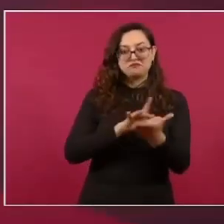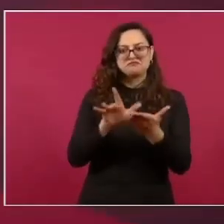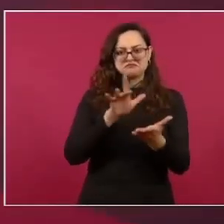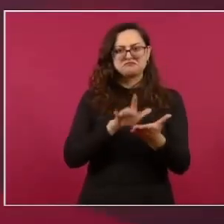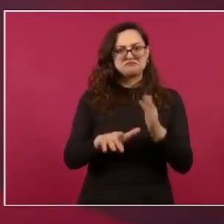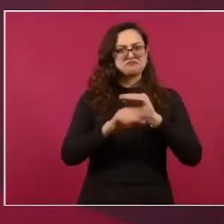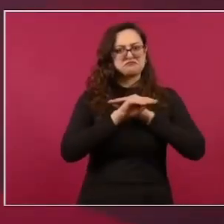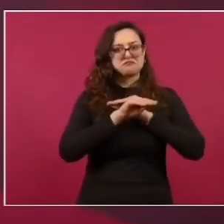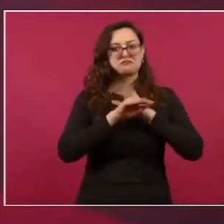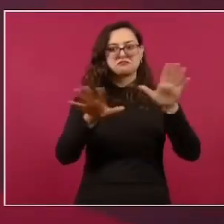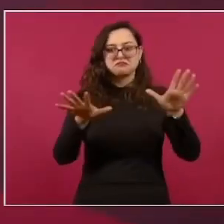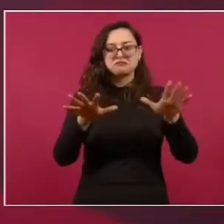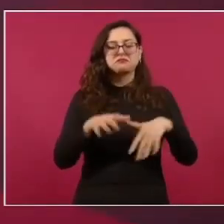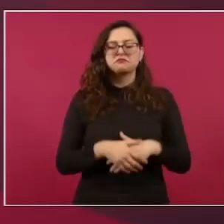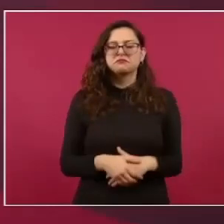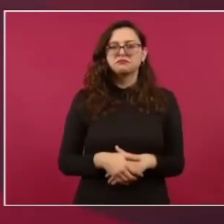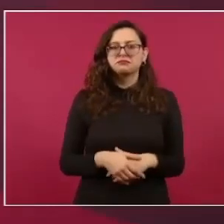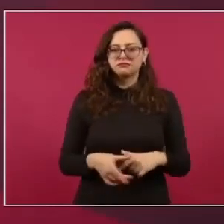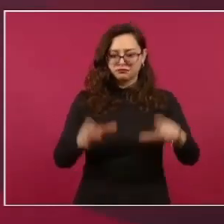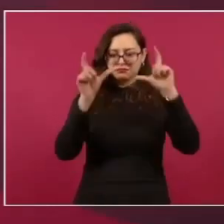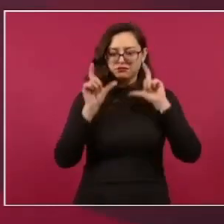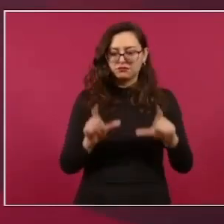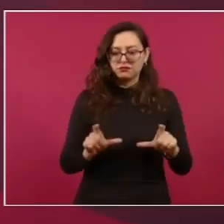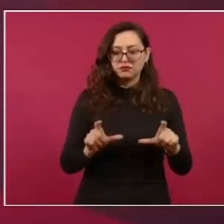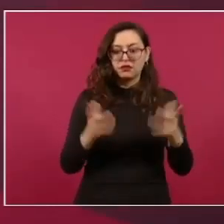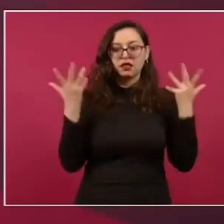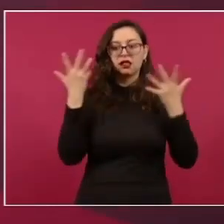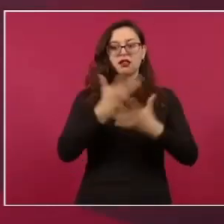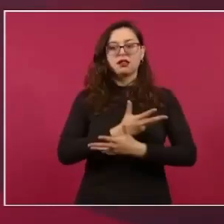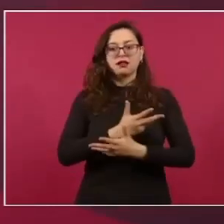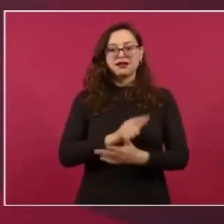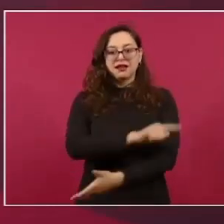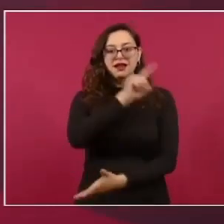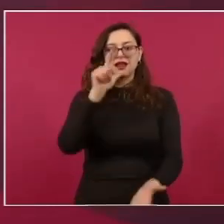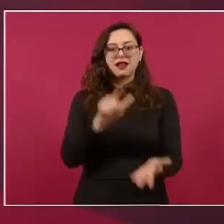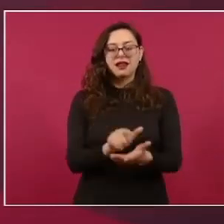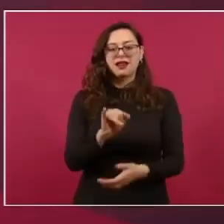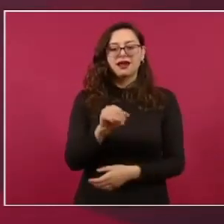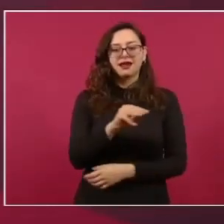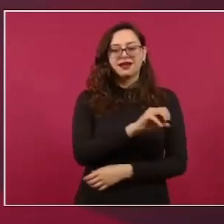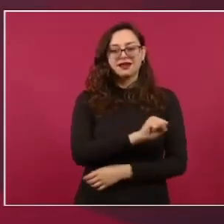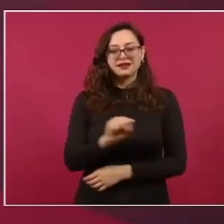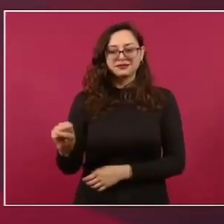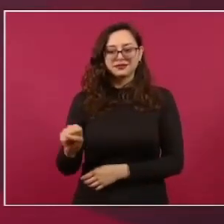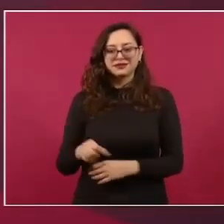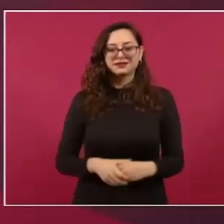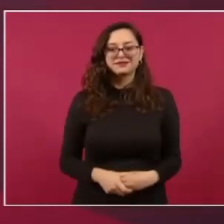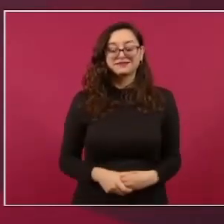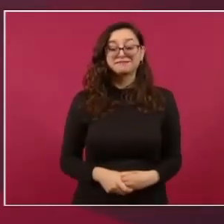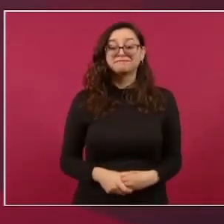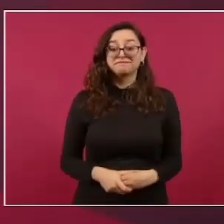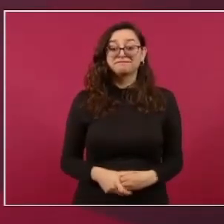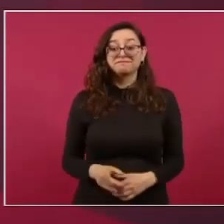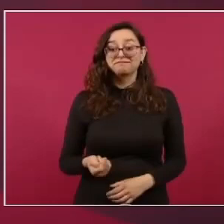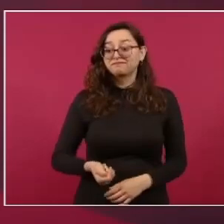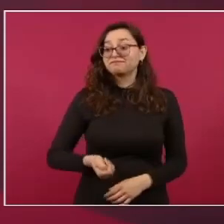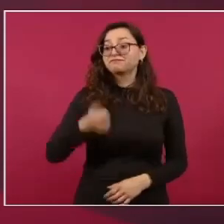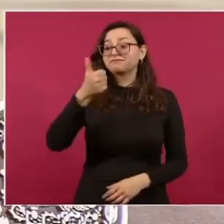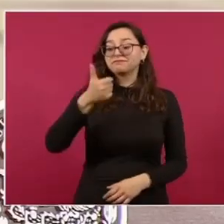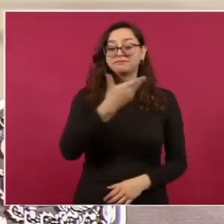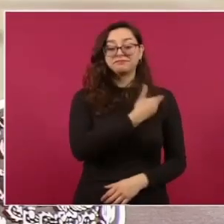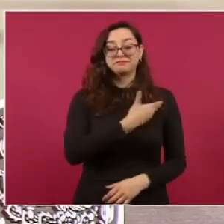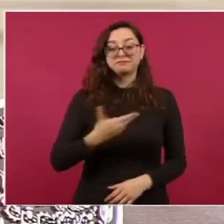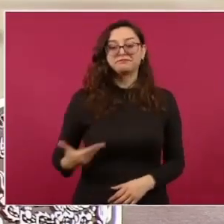segunda, la Ley del Seguro Social. Con este acto, el Ejecutivo Federal reconocía la existencia de una ley